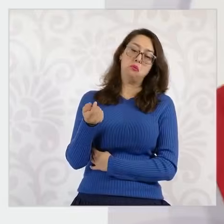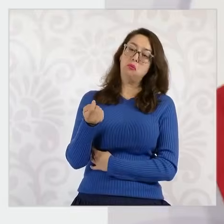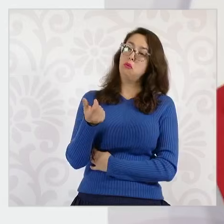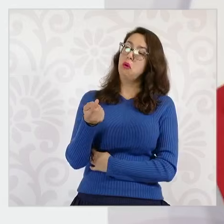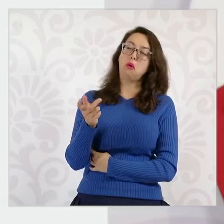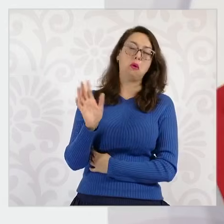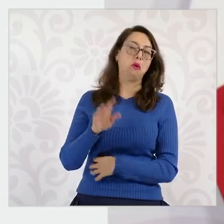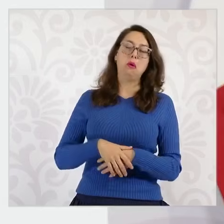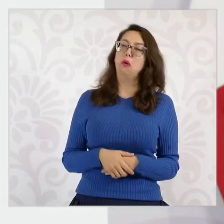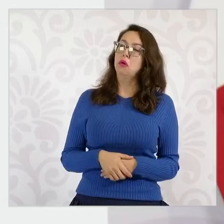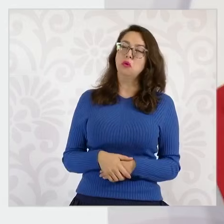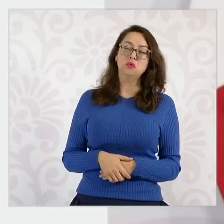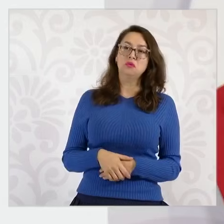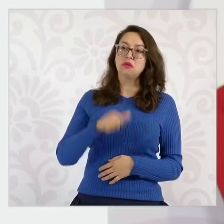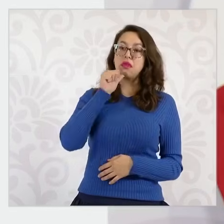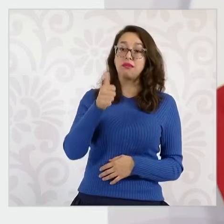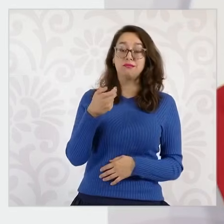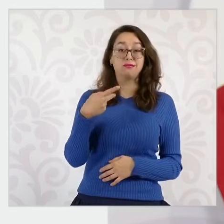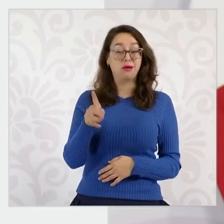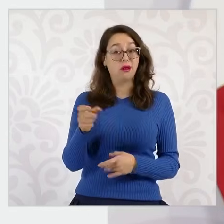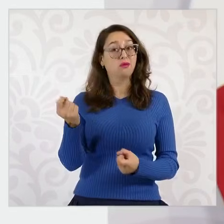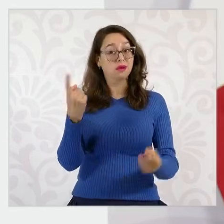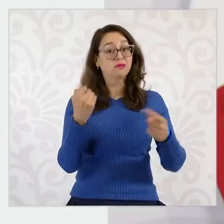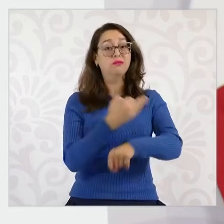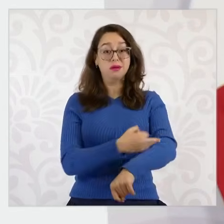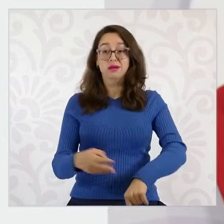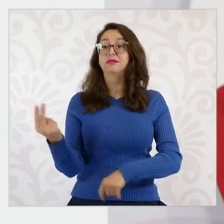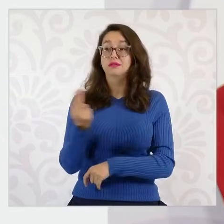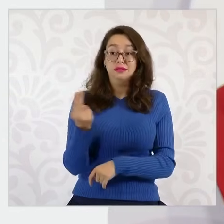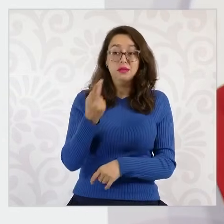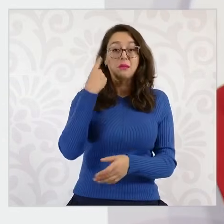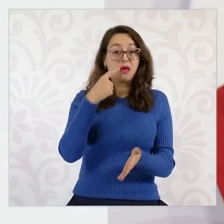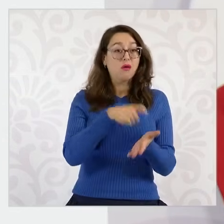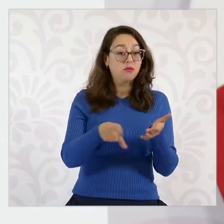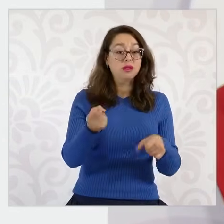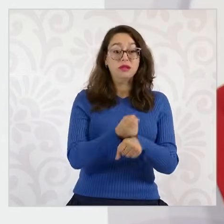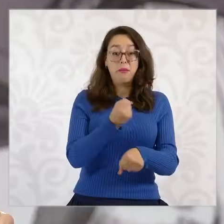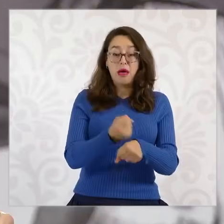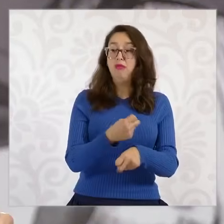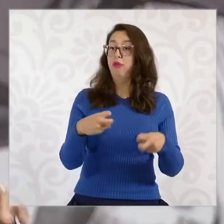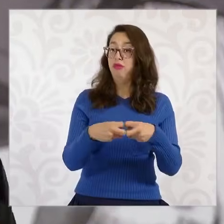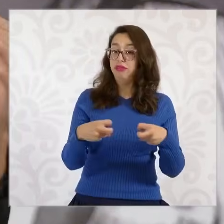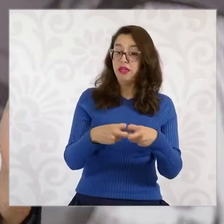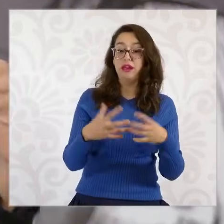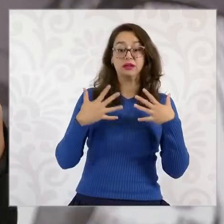para muchas familias. El poder comprar los tenis, poder comprar los zapatos, el